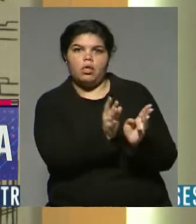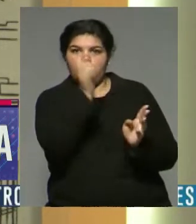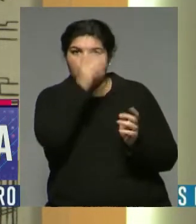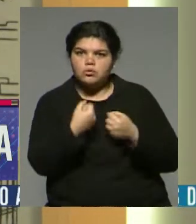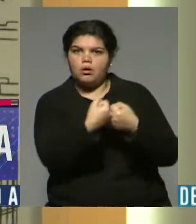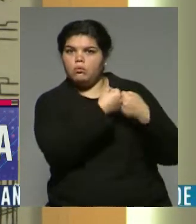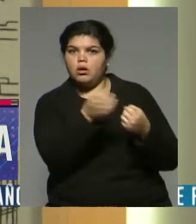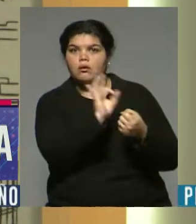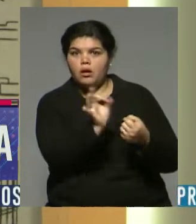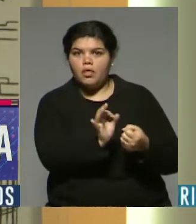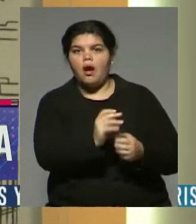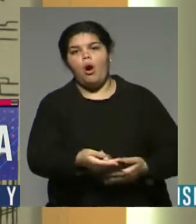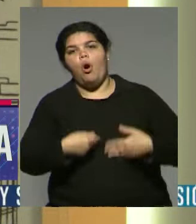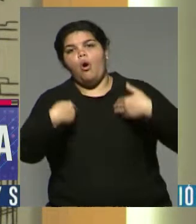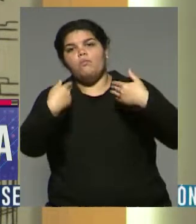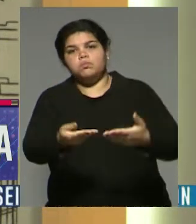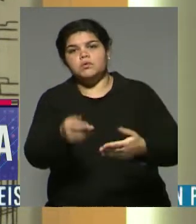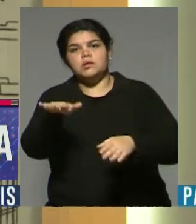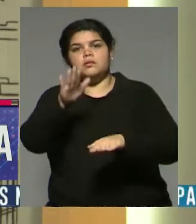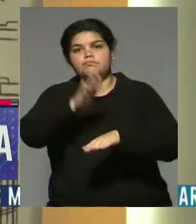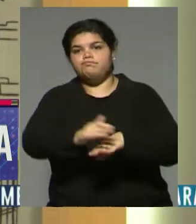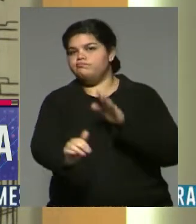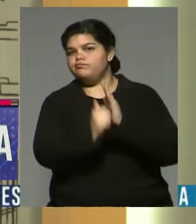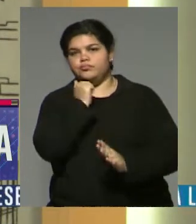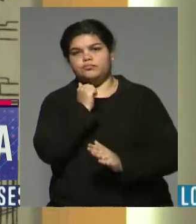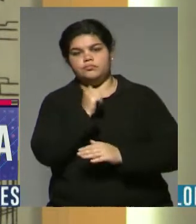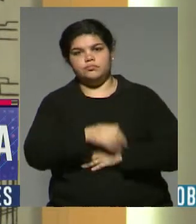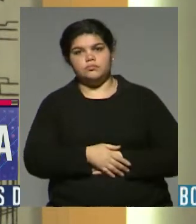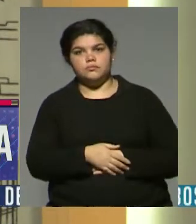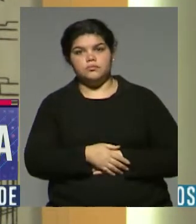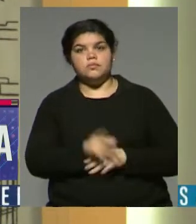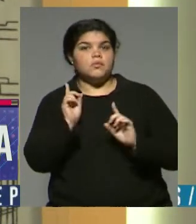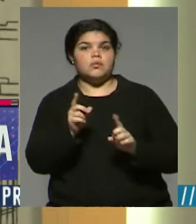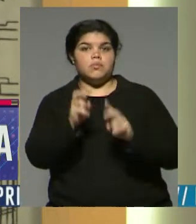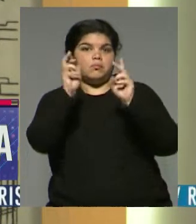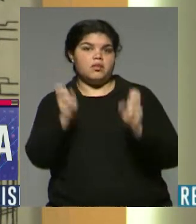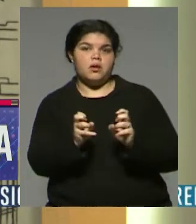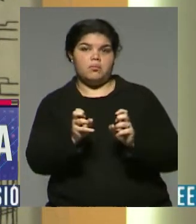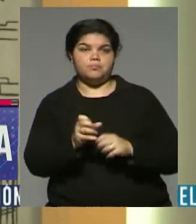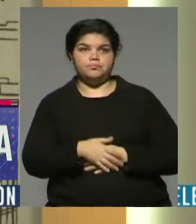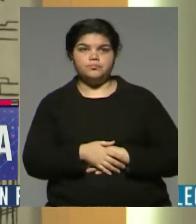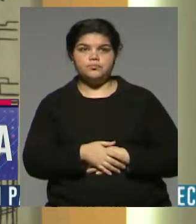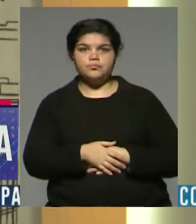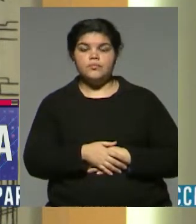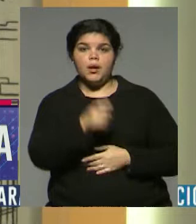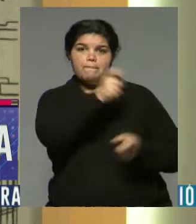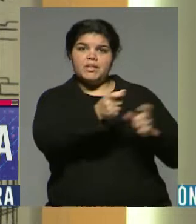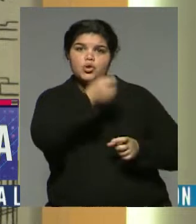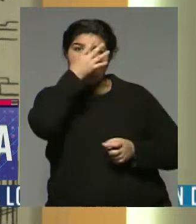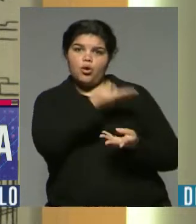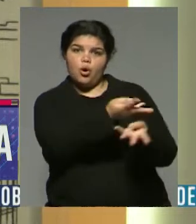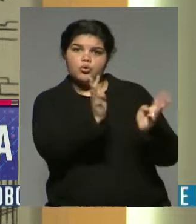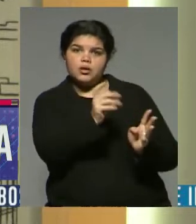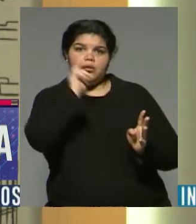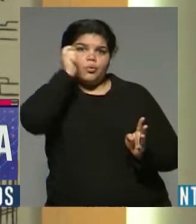estancado, el acusado debe quedar totalmente absuelto. Esa es la condición de estancado. ¿Cuánto cobran estas personas,